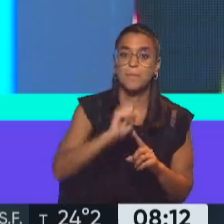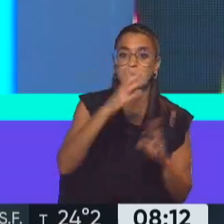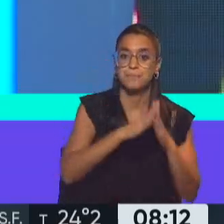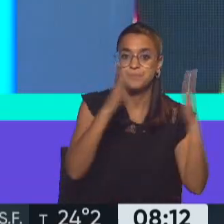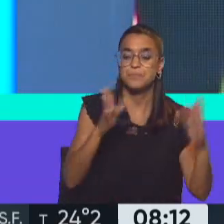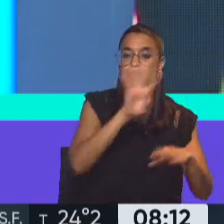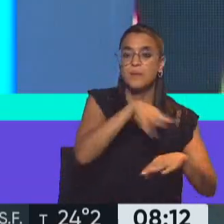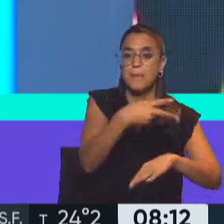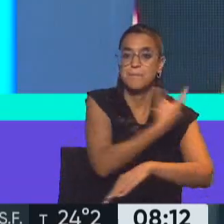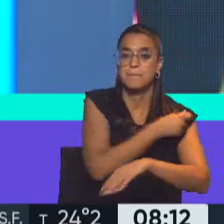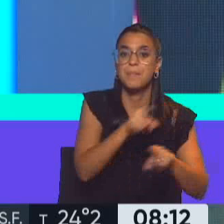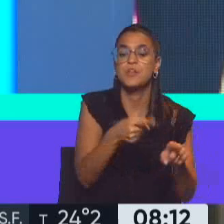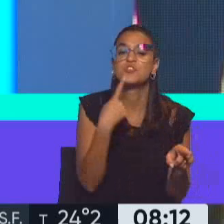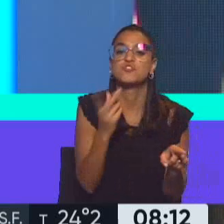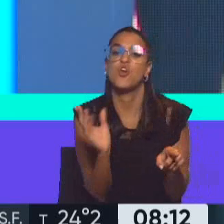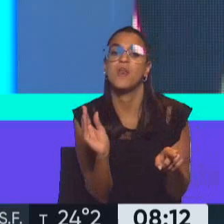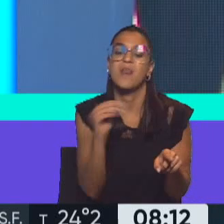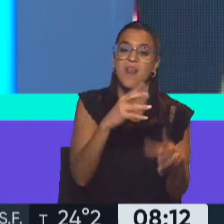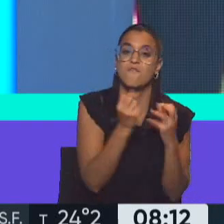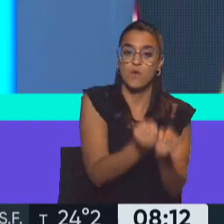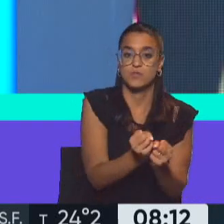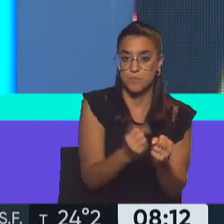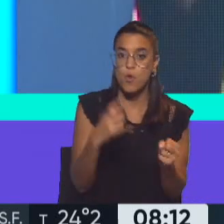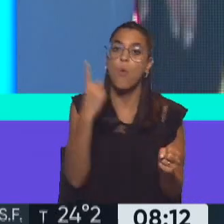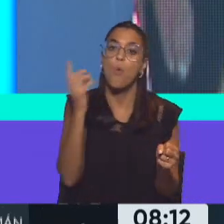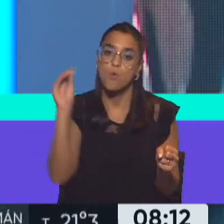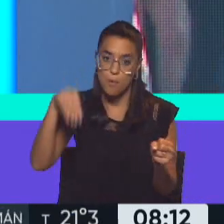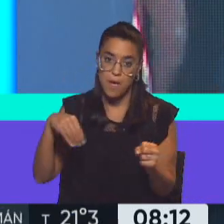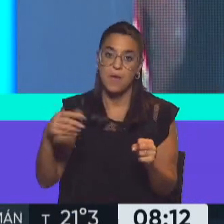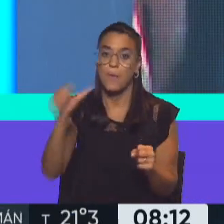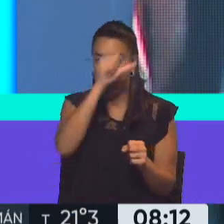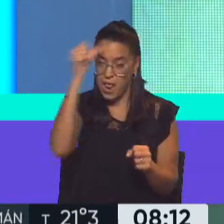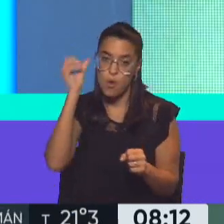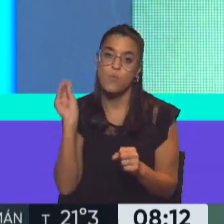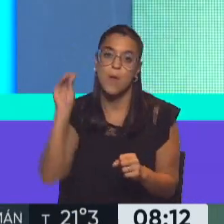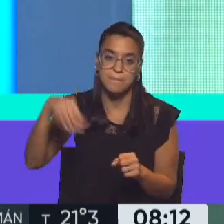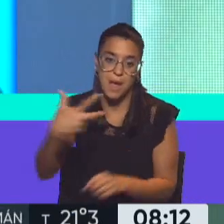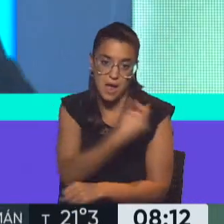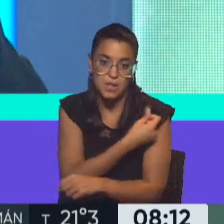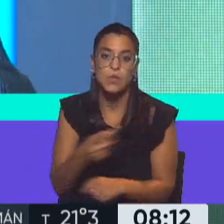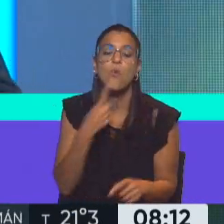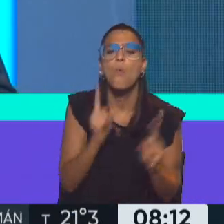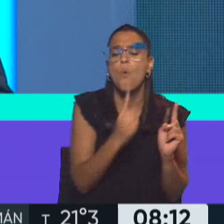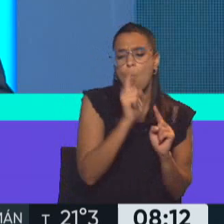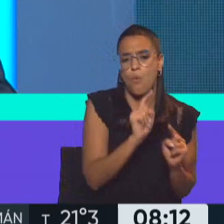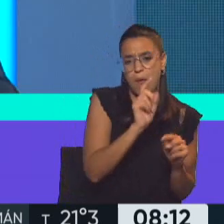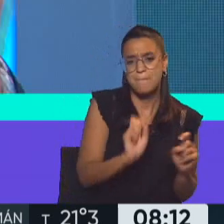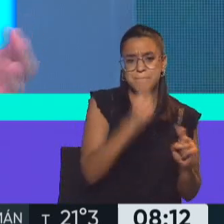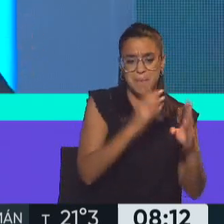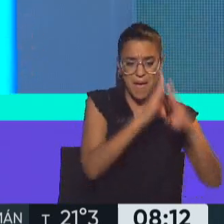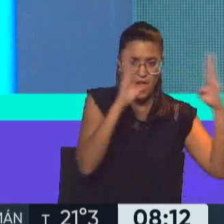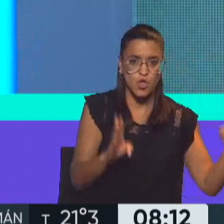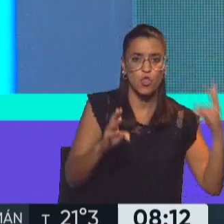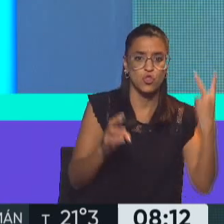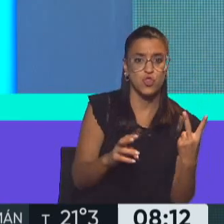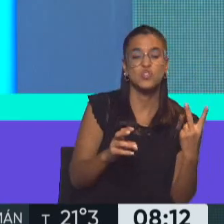no es refuerzo eso. Esas personas todavía van a tener un refuerzo después durante el verano, ¿eh? ¿Se entiende lo que digo? Una cosa es el esquema primario, que de